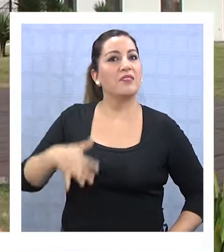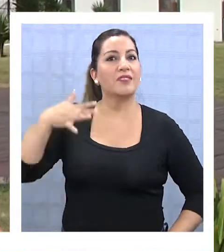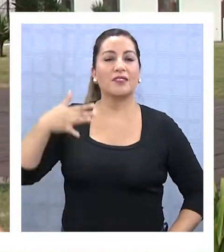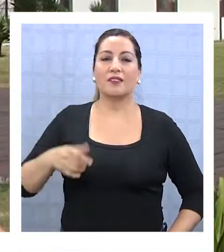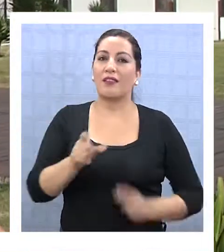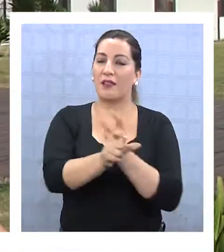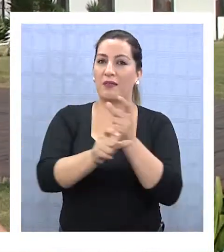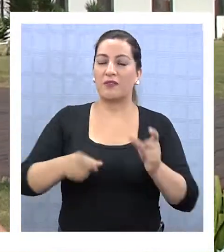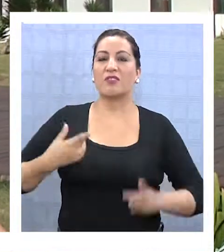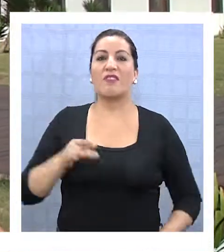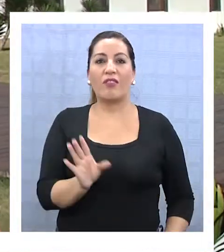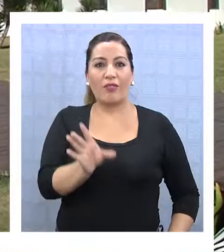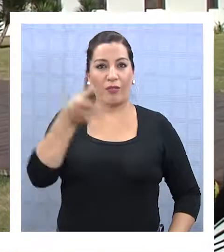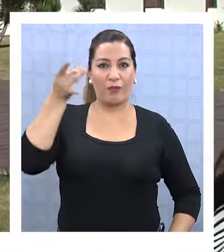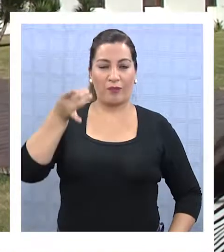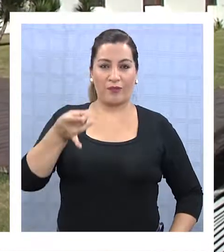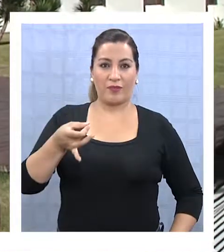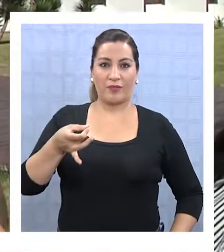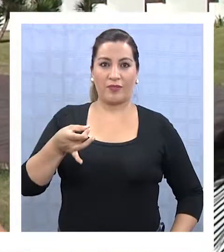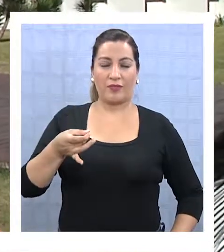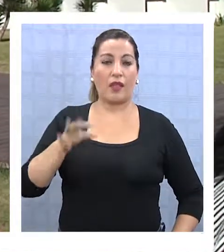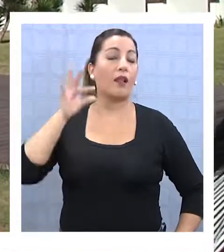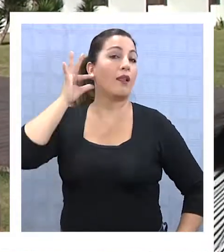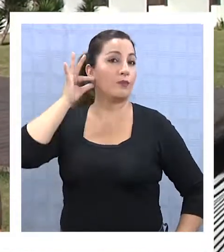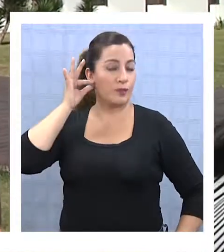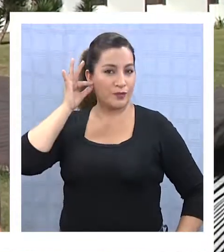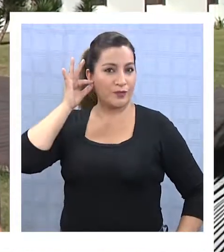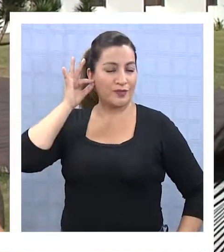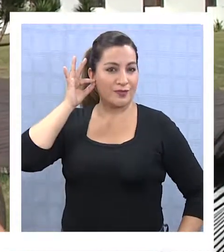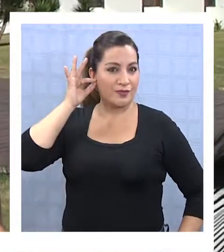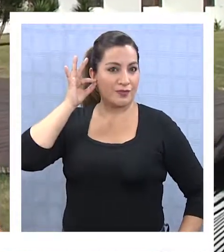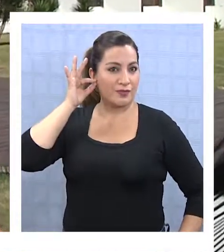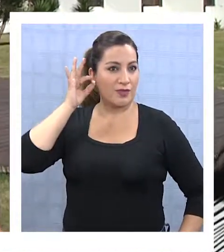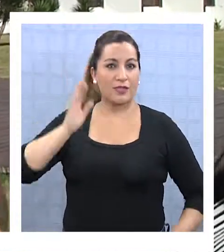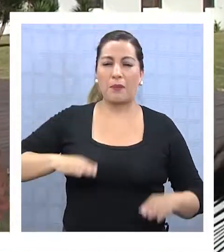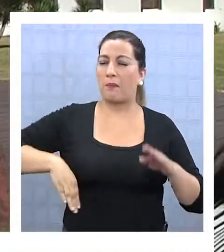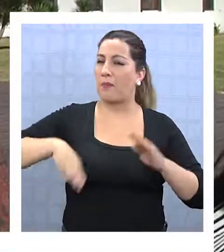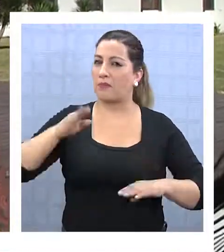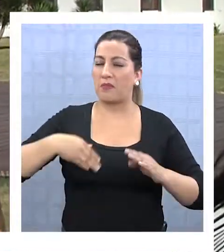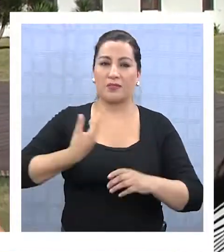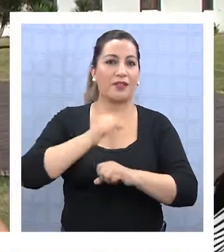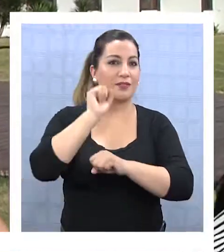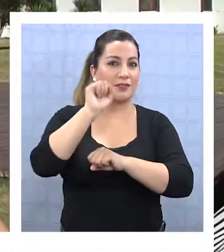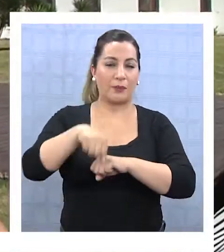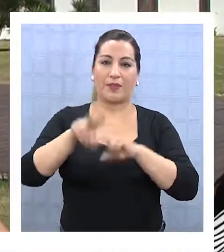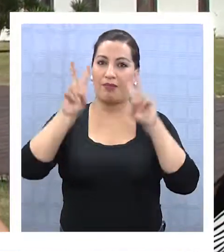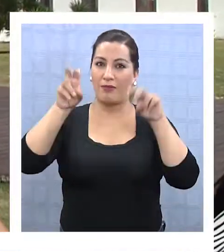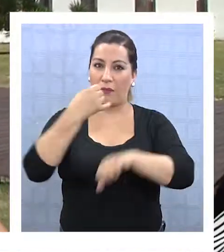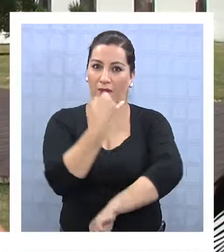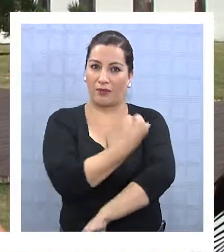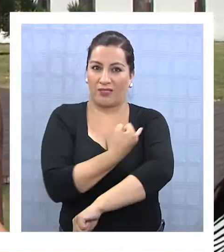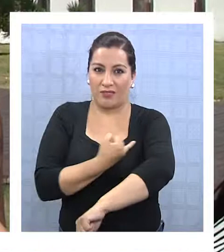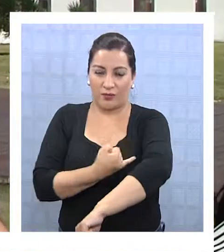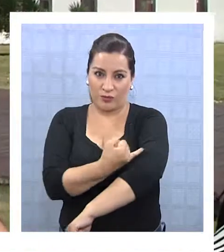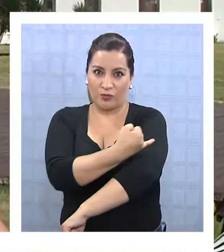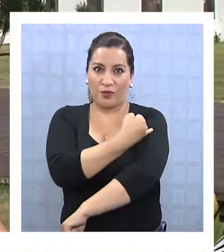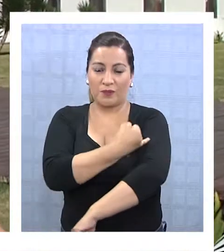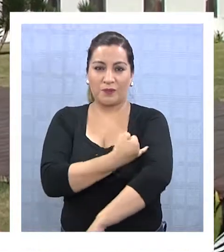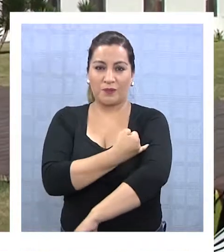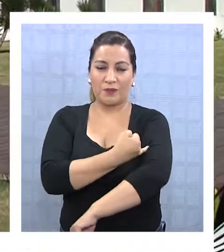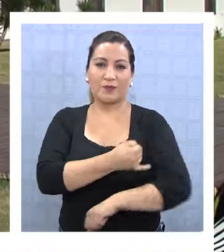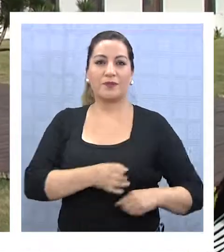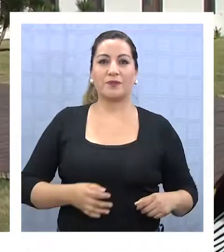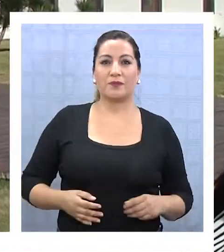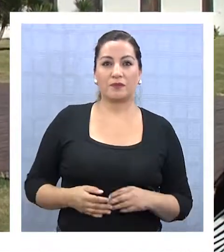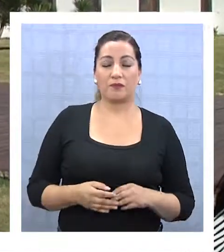la gente se dé cuenta de que las niñas y que cada vez se está haciendo más aceptado el tatuaje. Entonces,